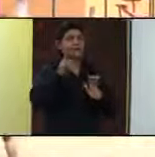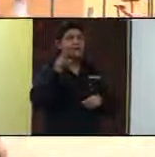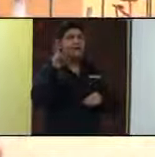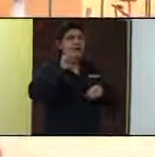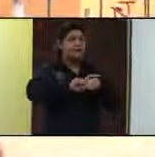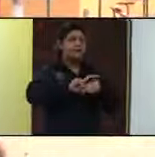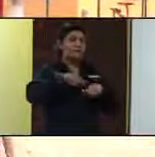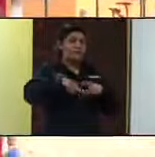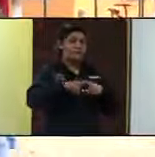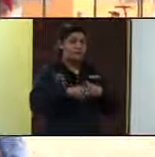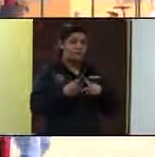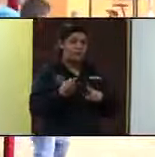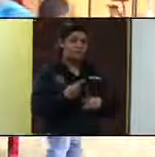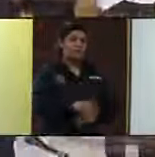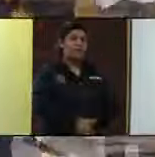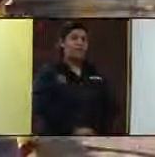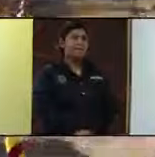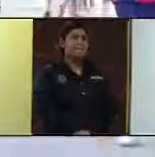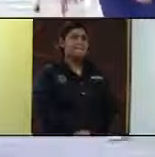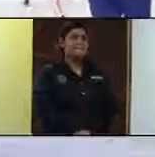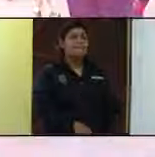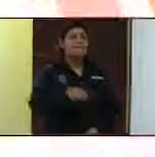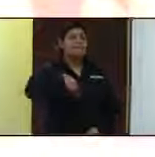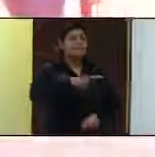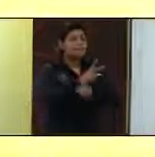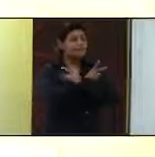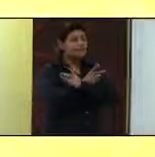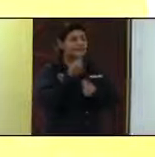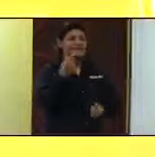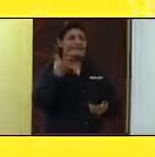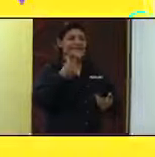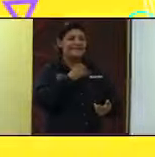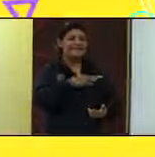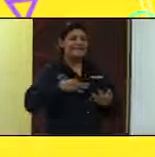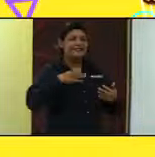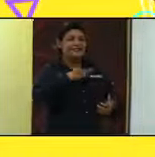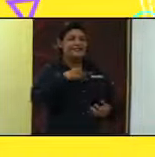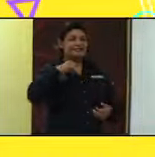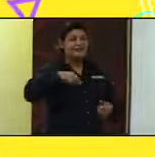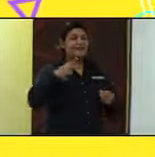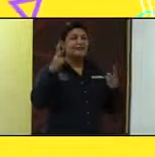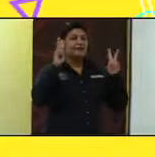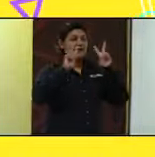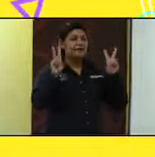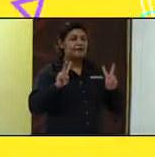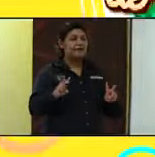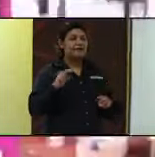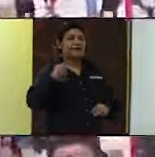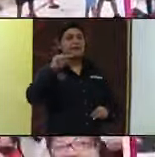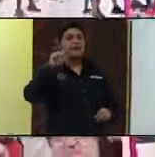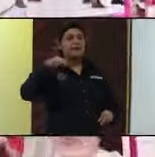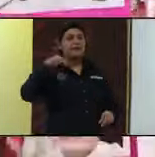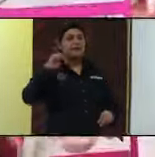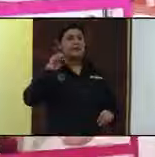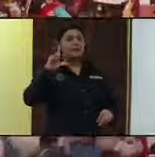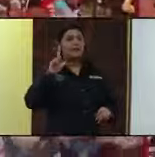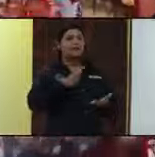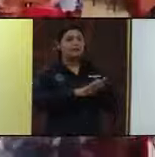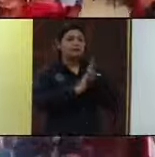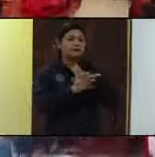hoy inicia. Estas vacaciones, diviértete en el campamento de verano Tamul 2023 y conviértete